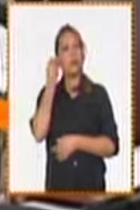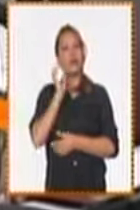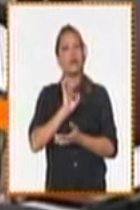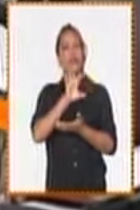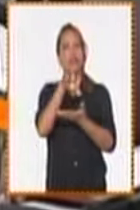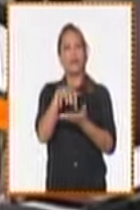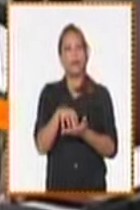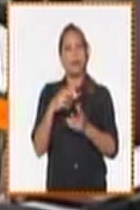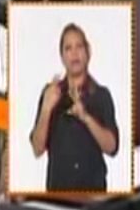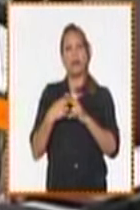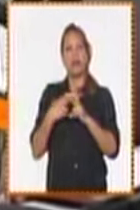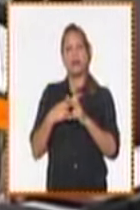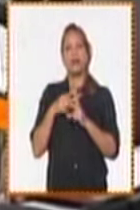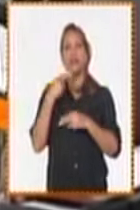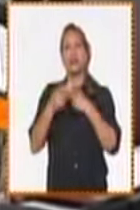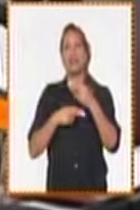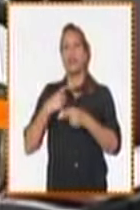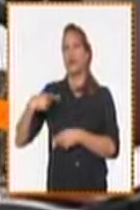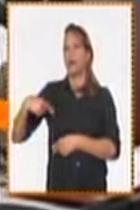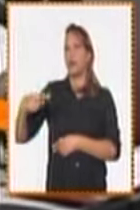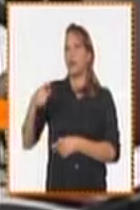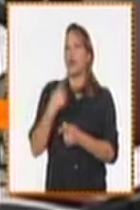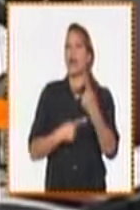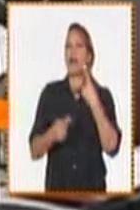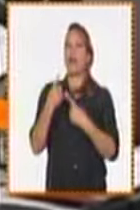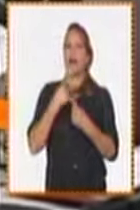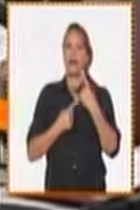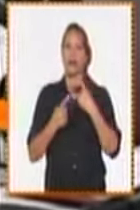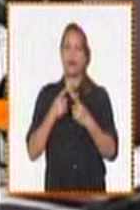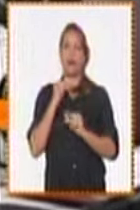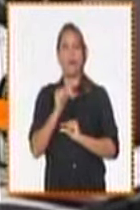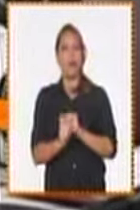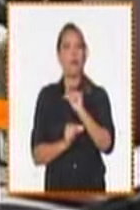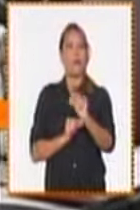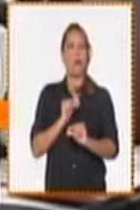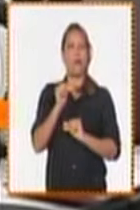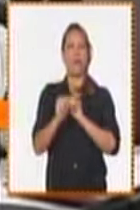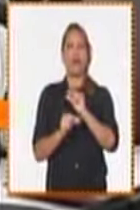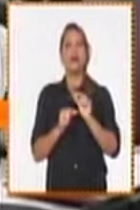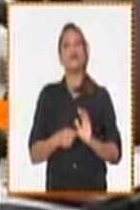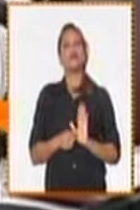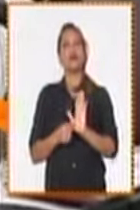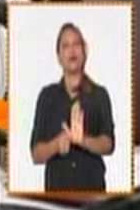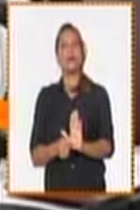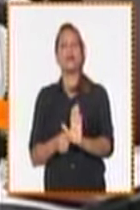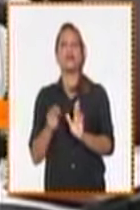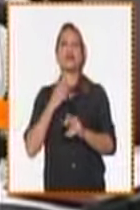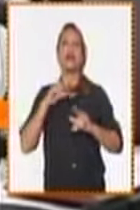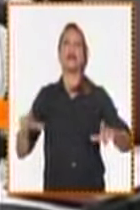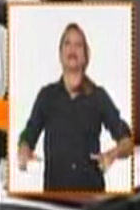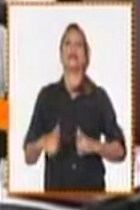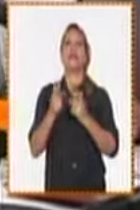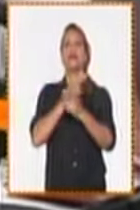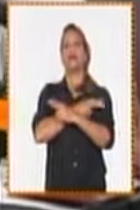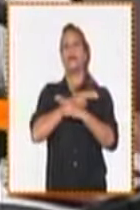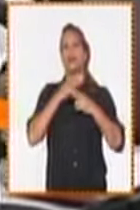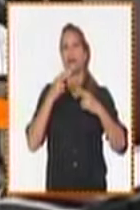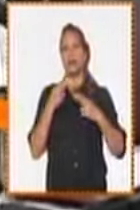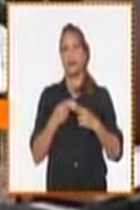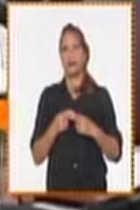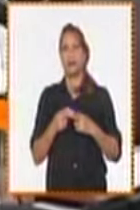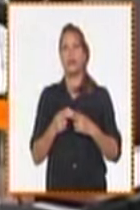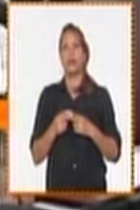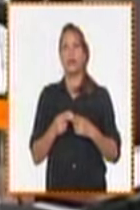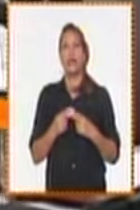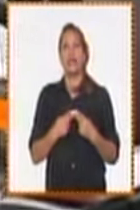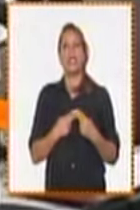se construye día a día. Creo que eso también es fruto de aquel acto heroico, de aquel acto que pusiera